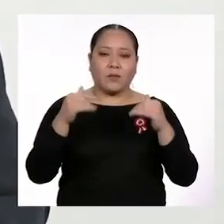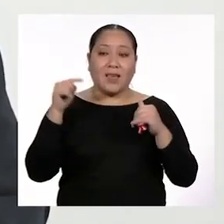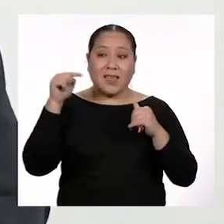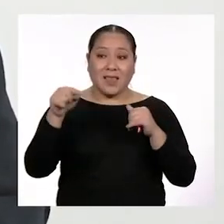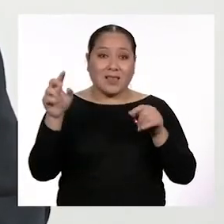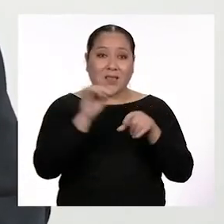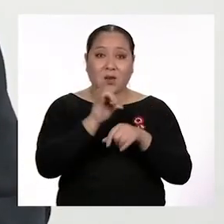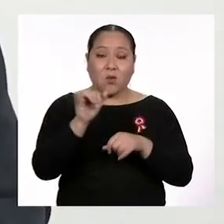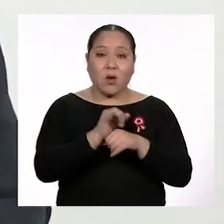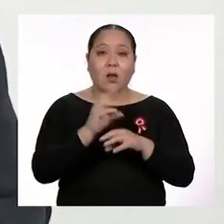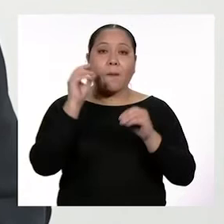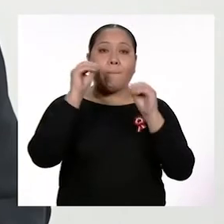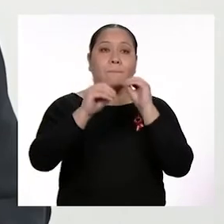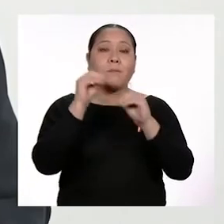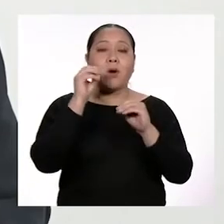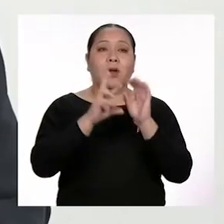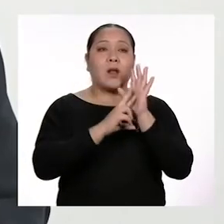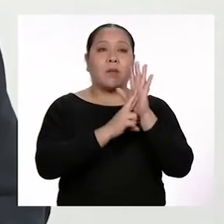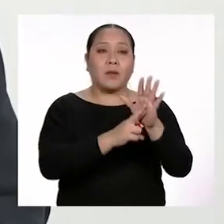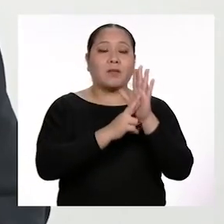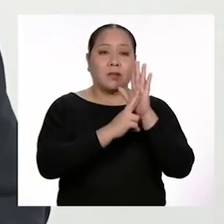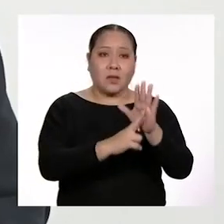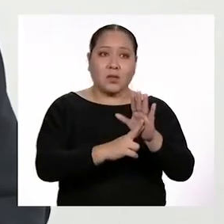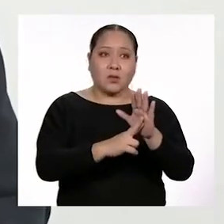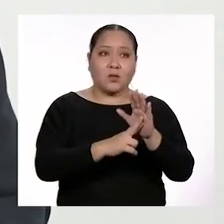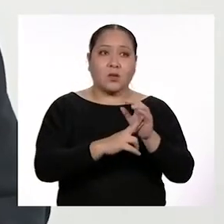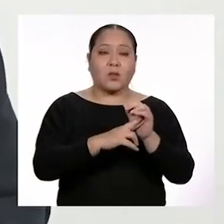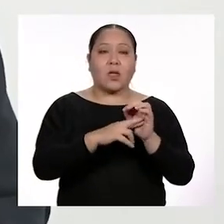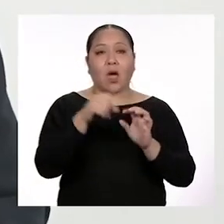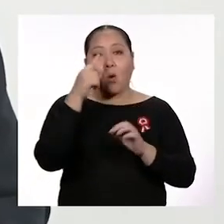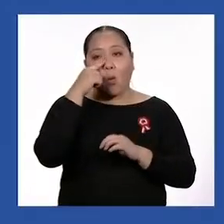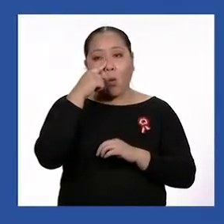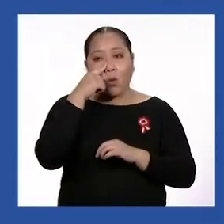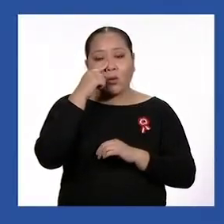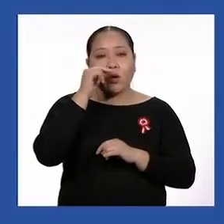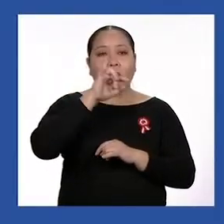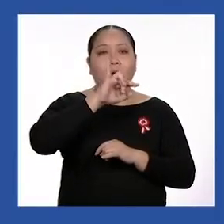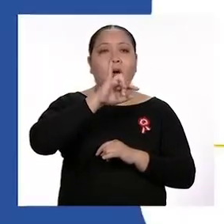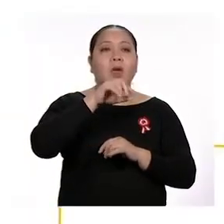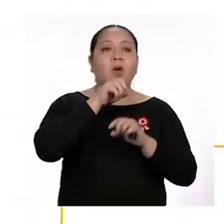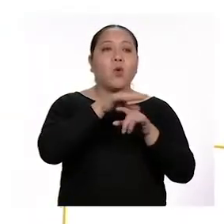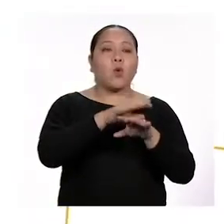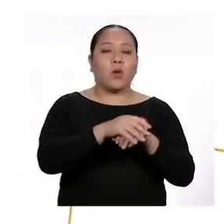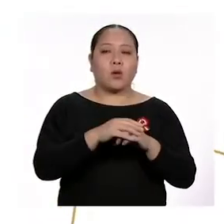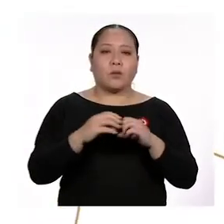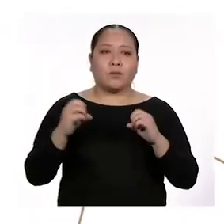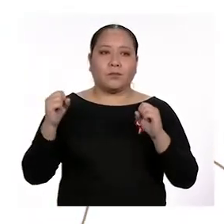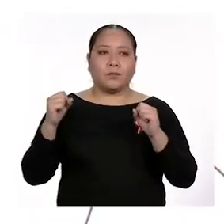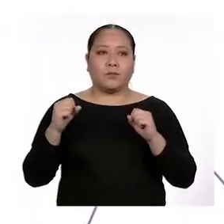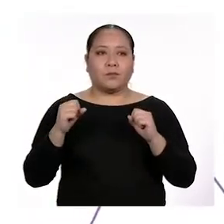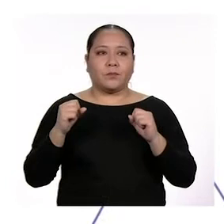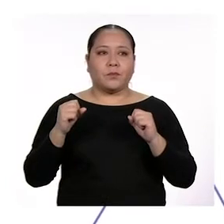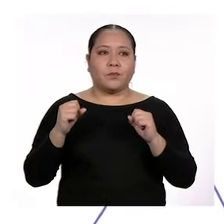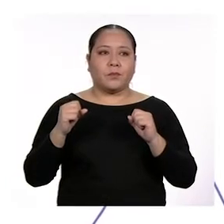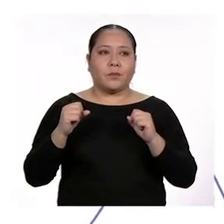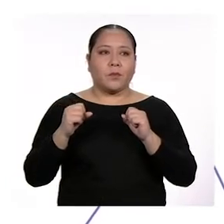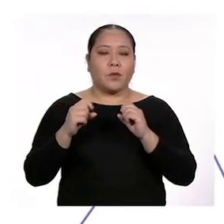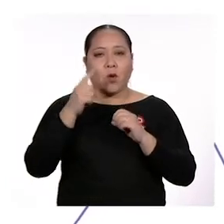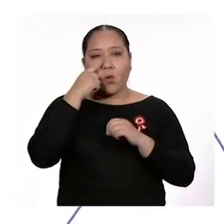mismo cuadro, coloca la representación gráfica de junio y julio. Acá está